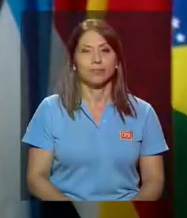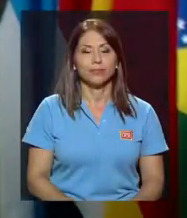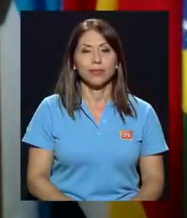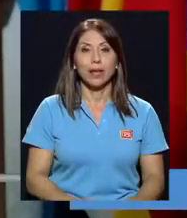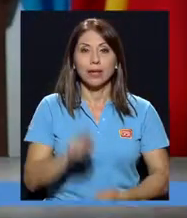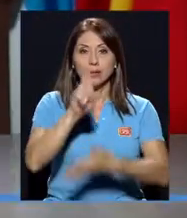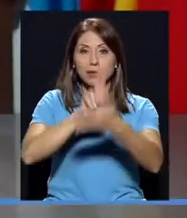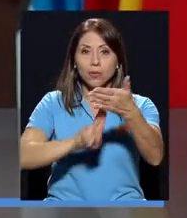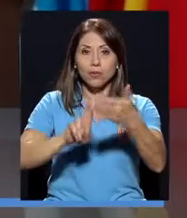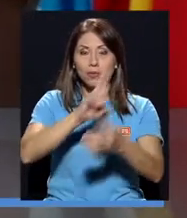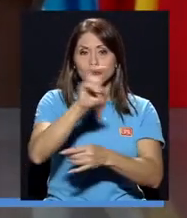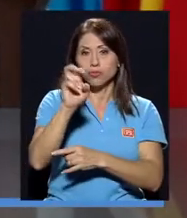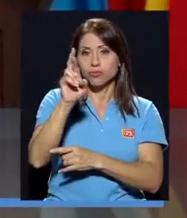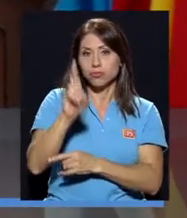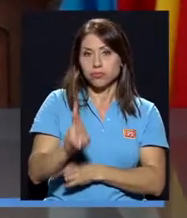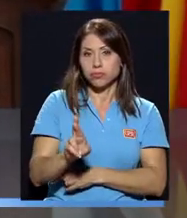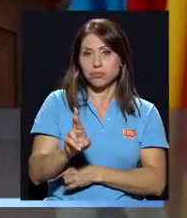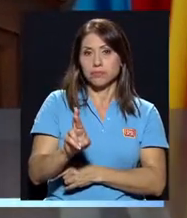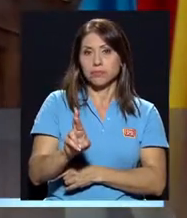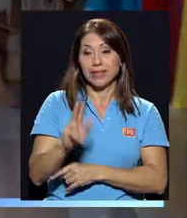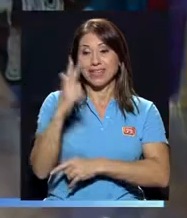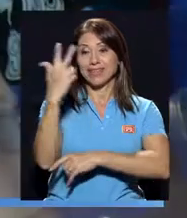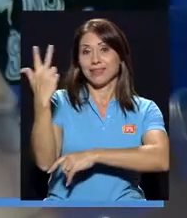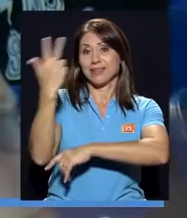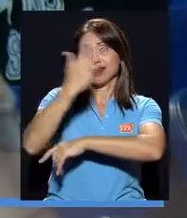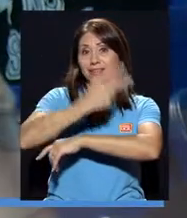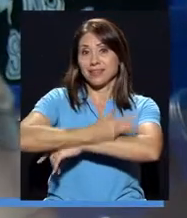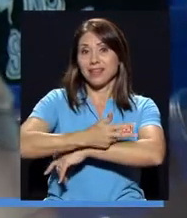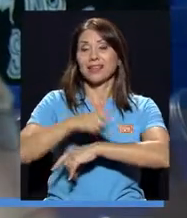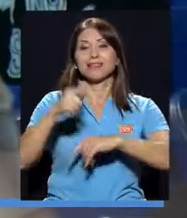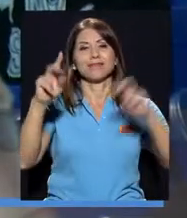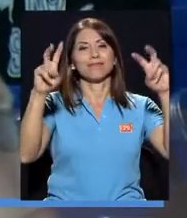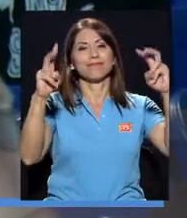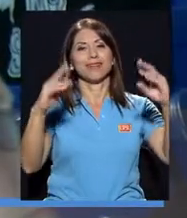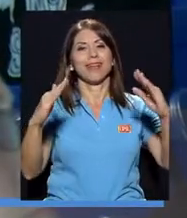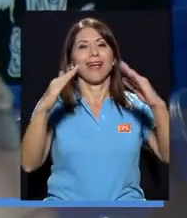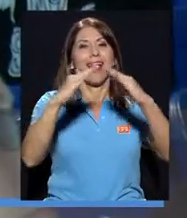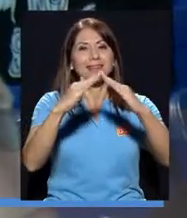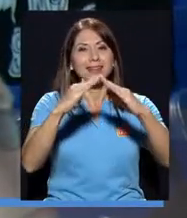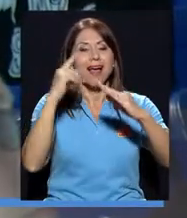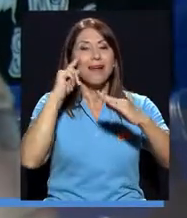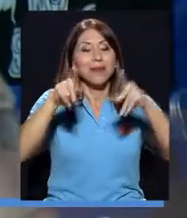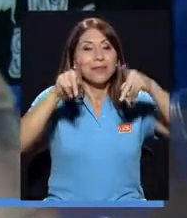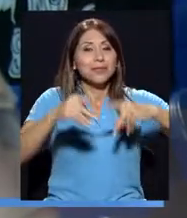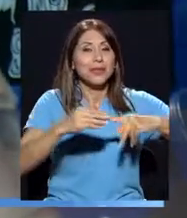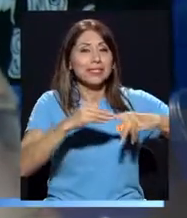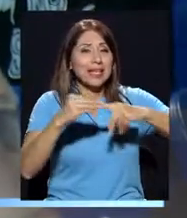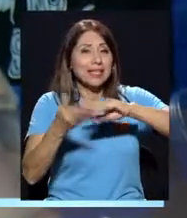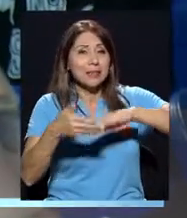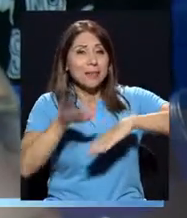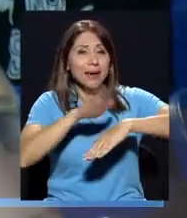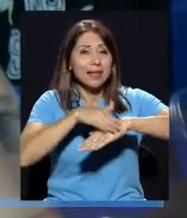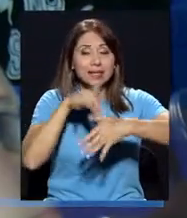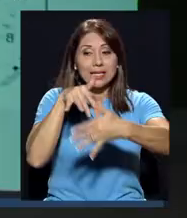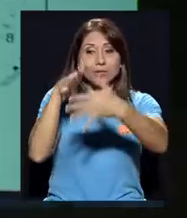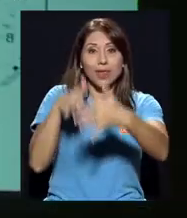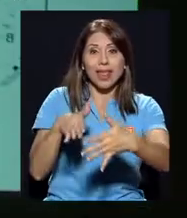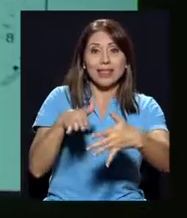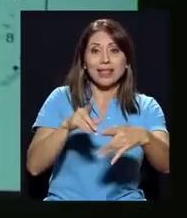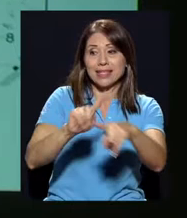La Universidad de Costa Rica se convirtió durante 3 días en la casa para que expertos y estudiantes de diversas zonas del continente